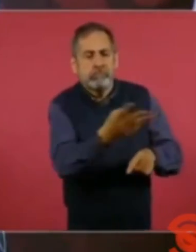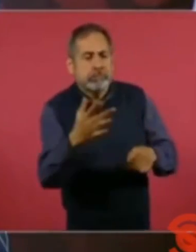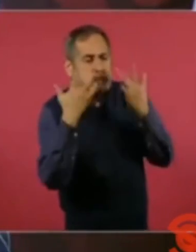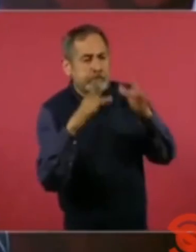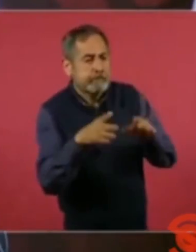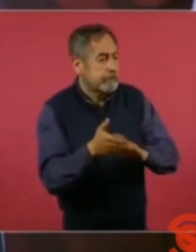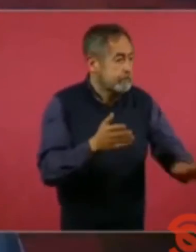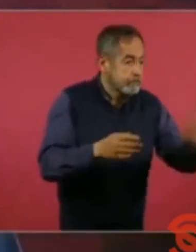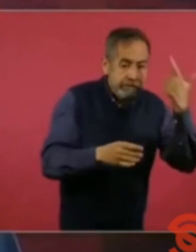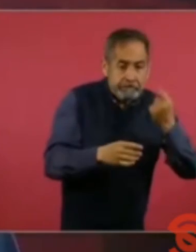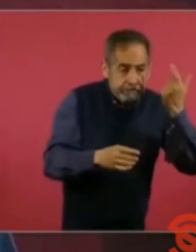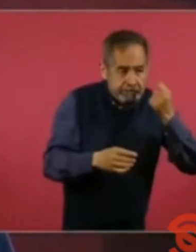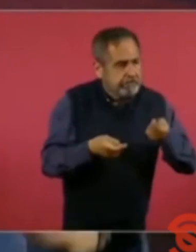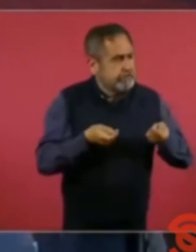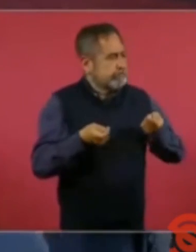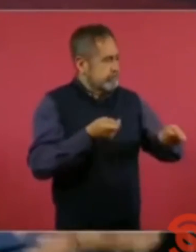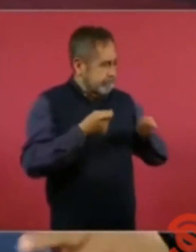a